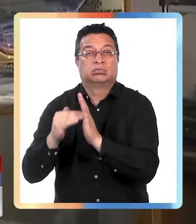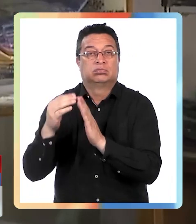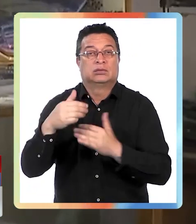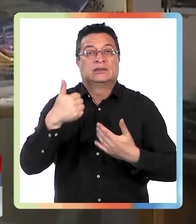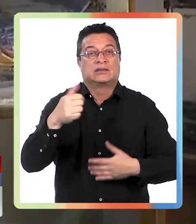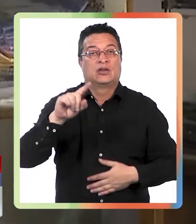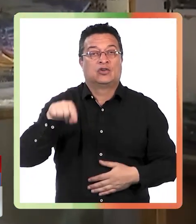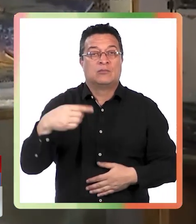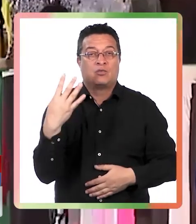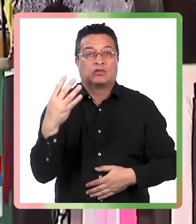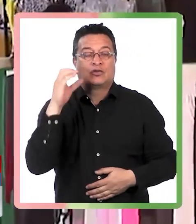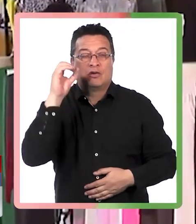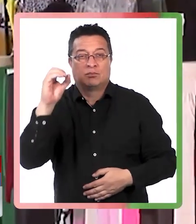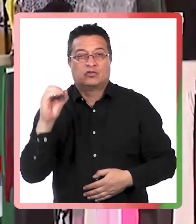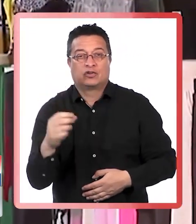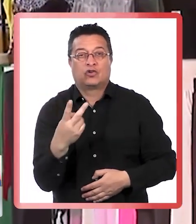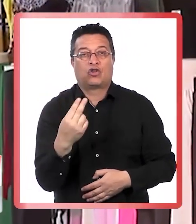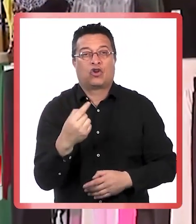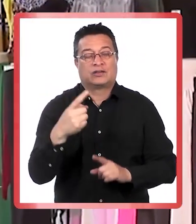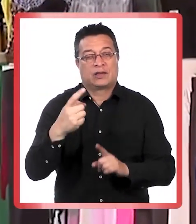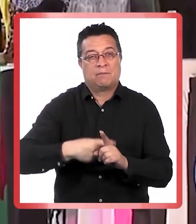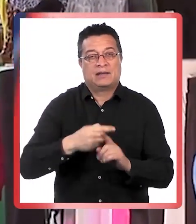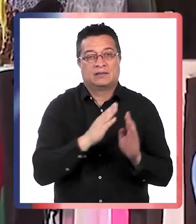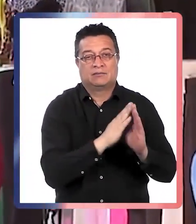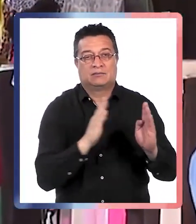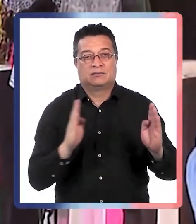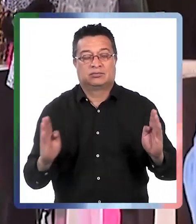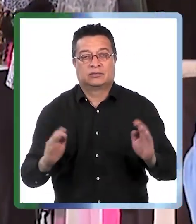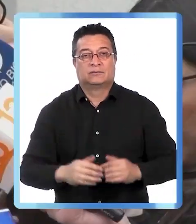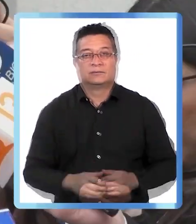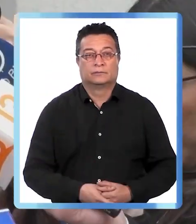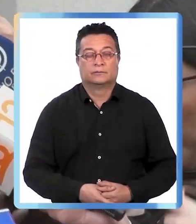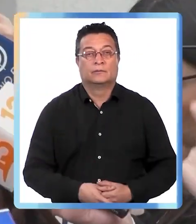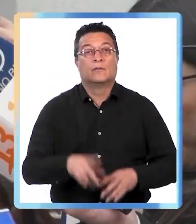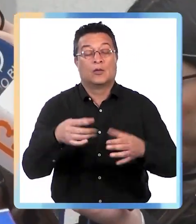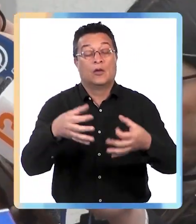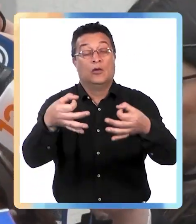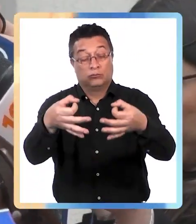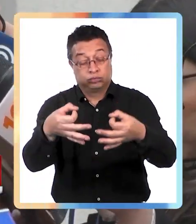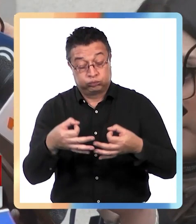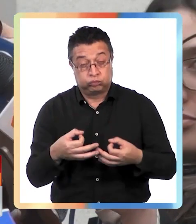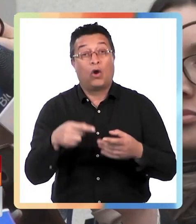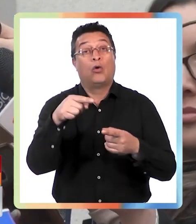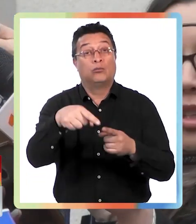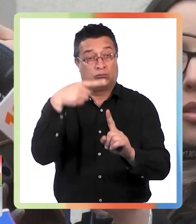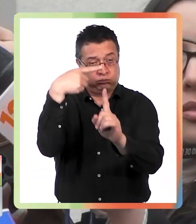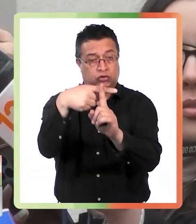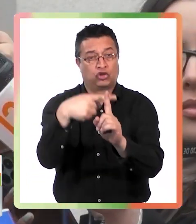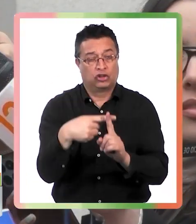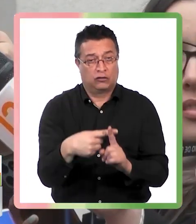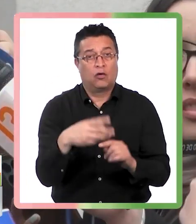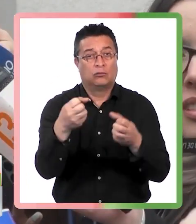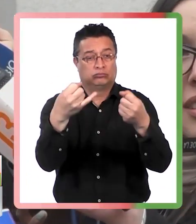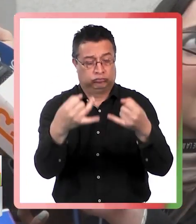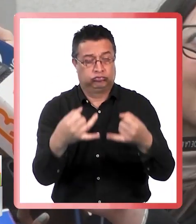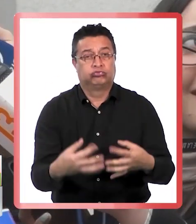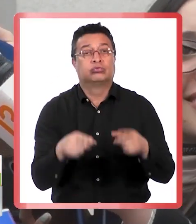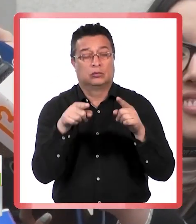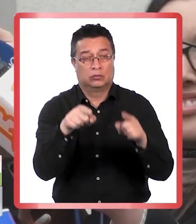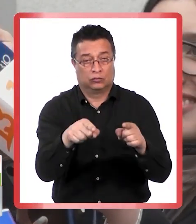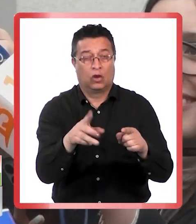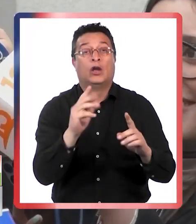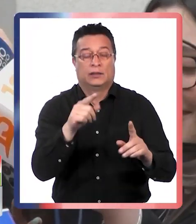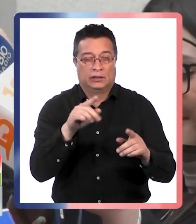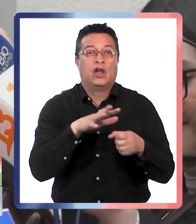un alza de 6,4% en 12 meses. Son datos positivos de esta cifra, por supuesto que